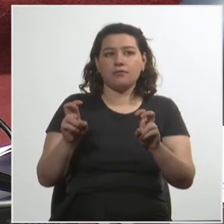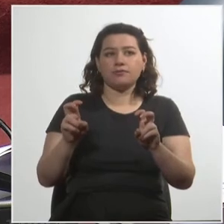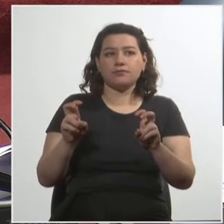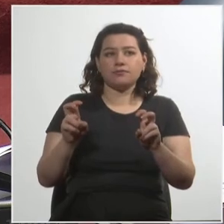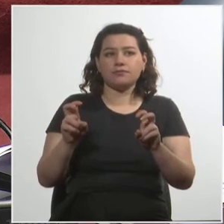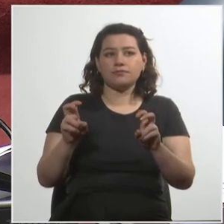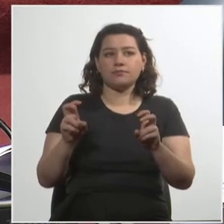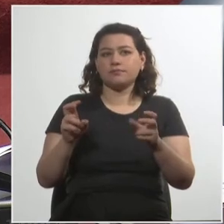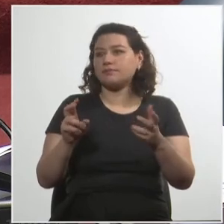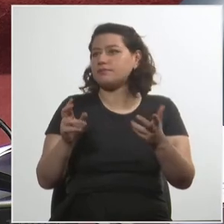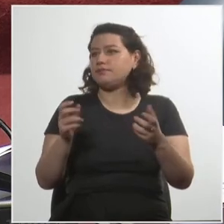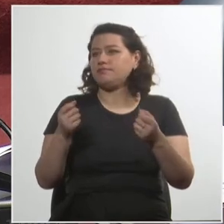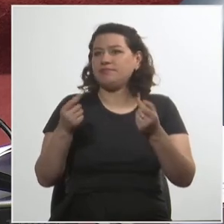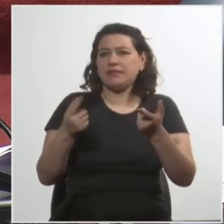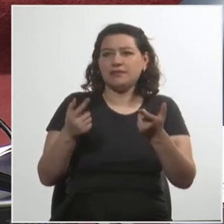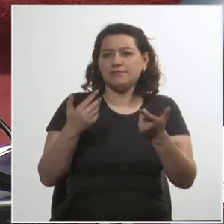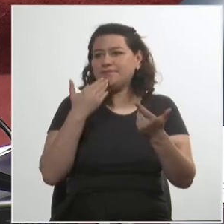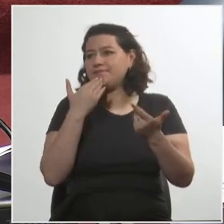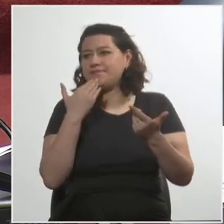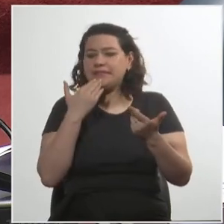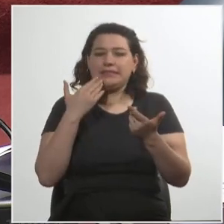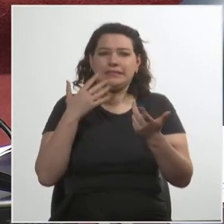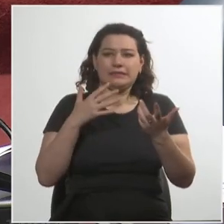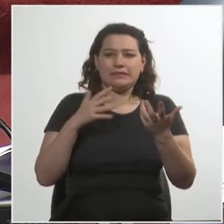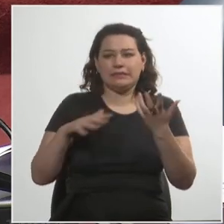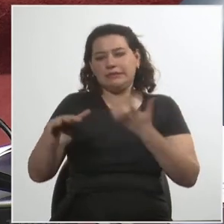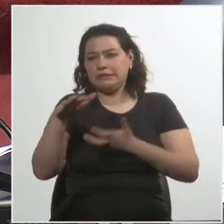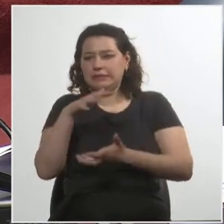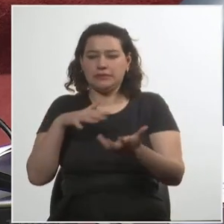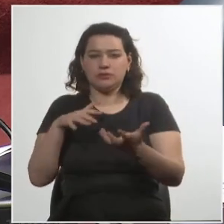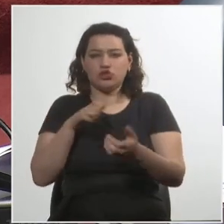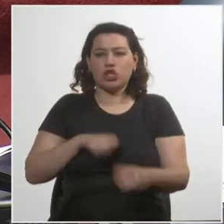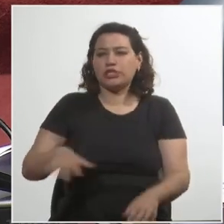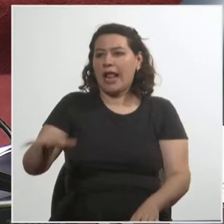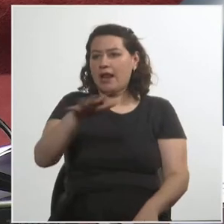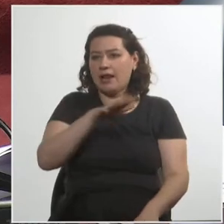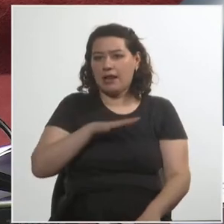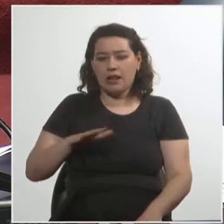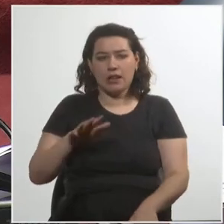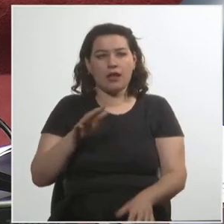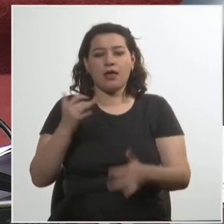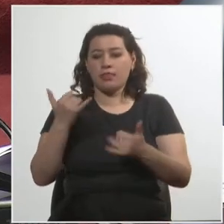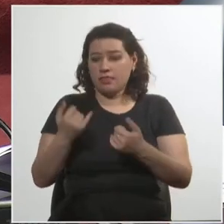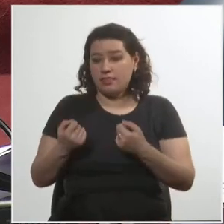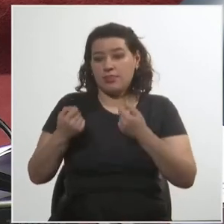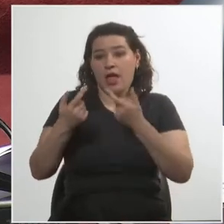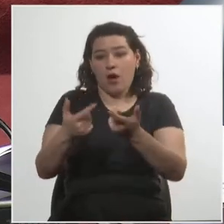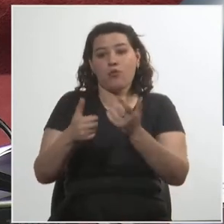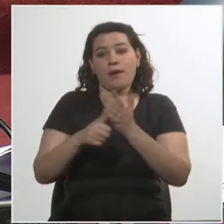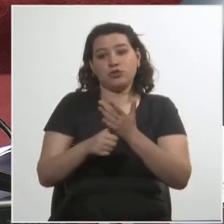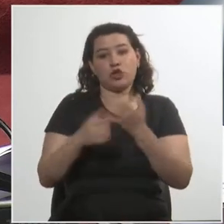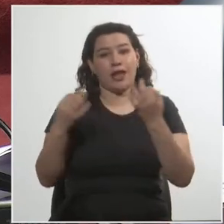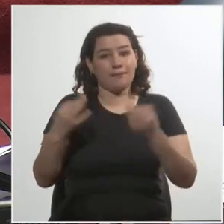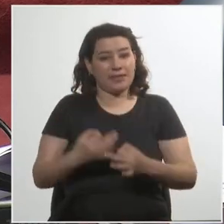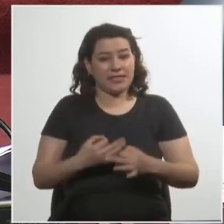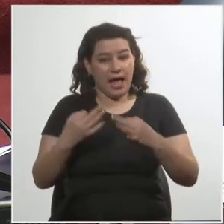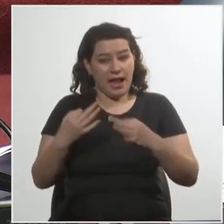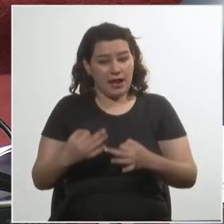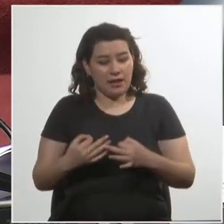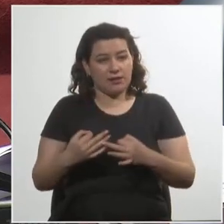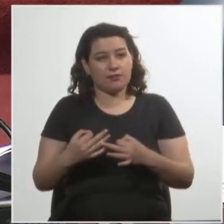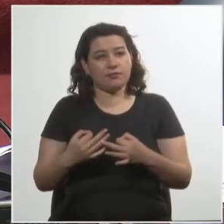urticaria y rigidez en la sociedad reciben una pensión especial reparatoria